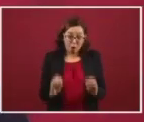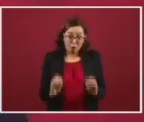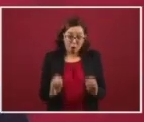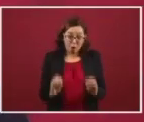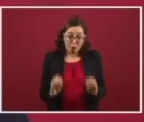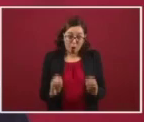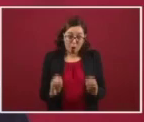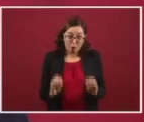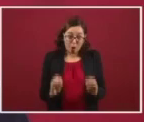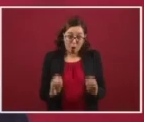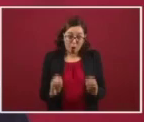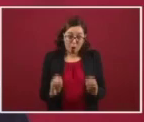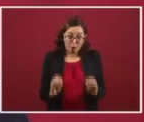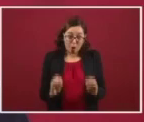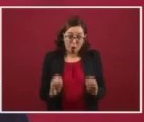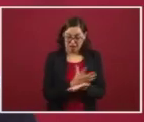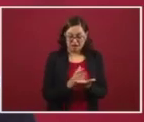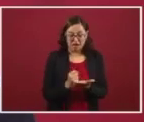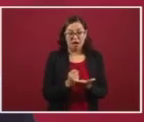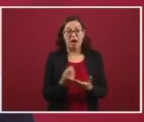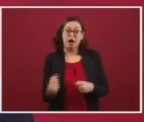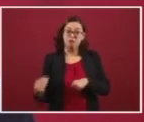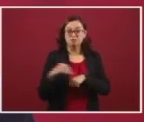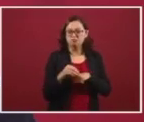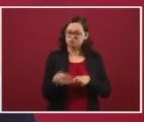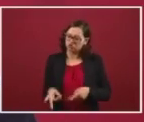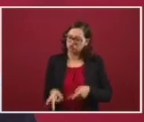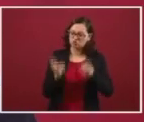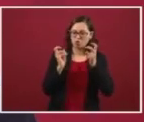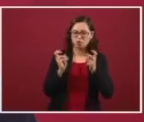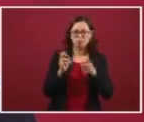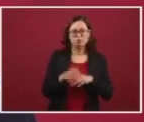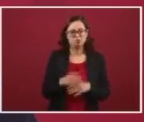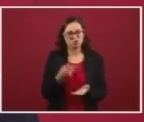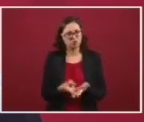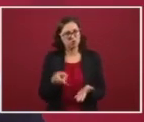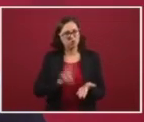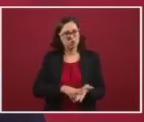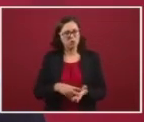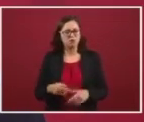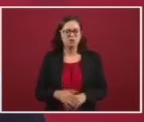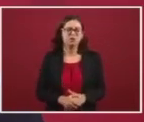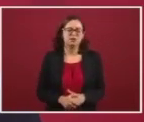Entonces,